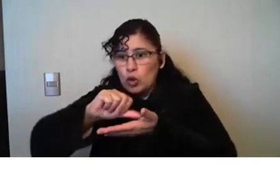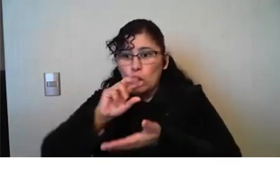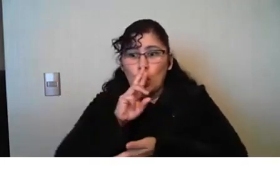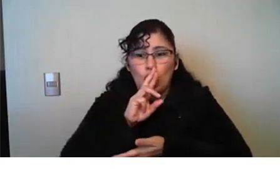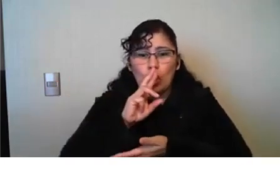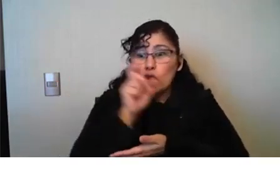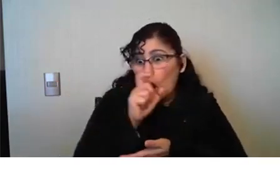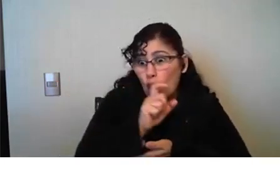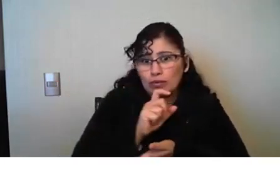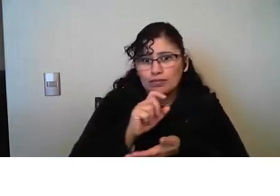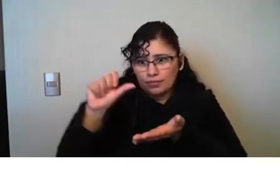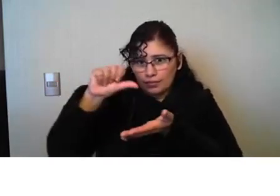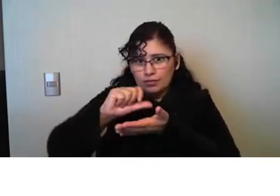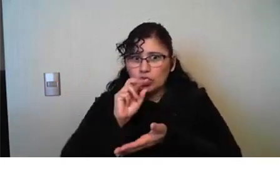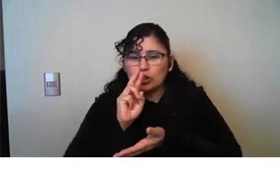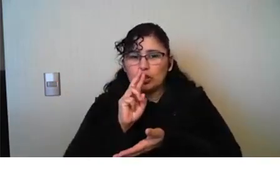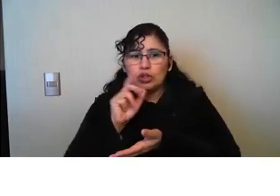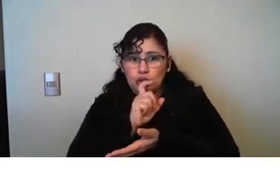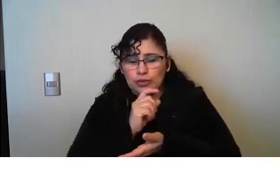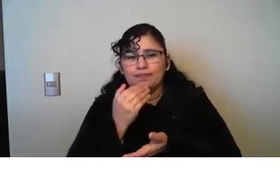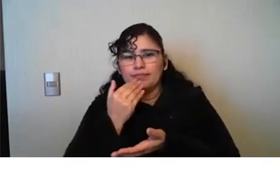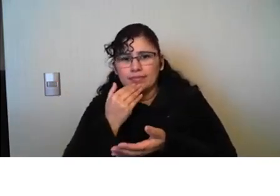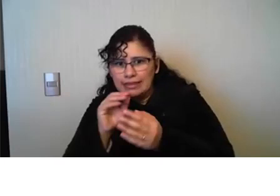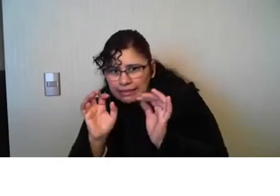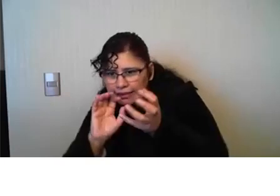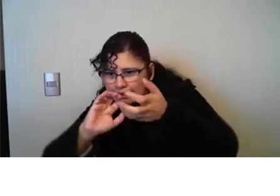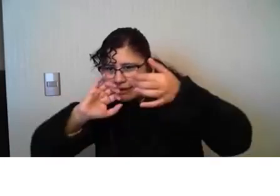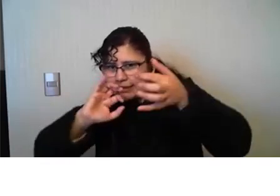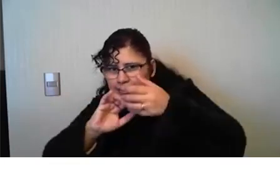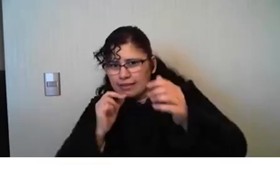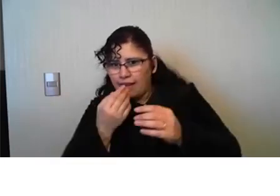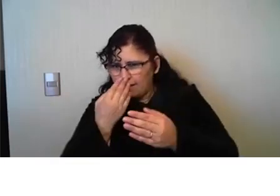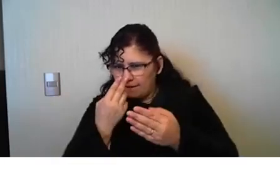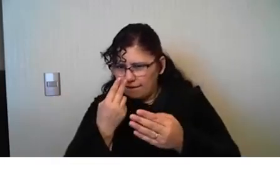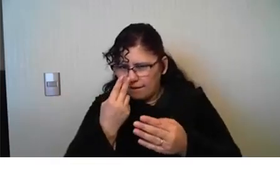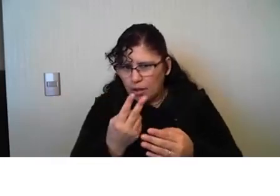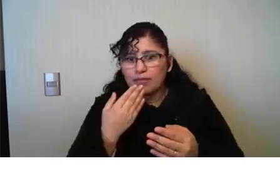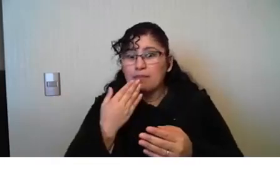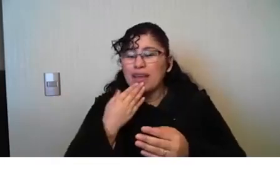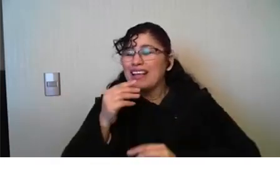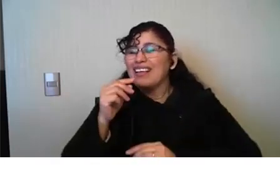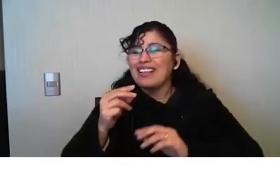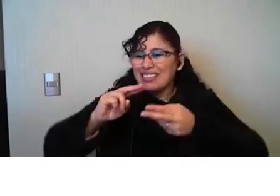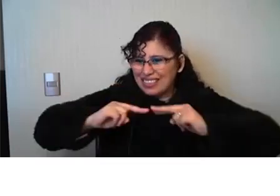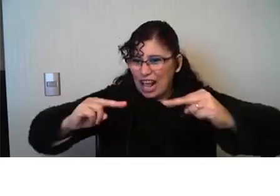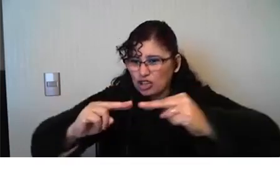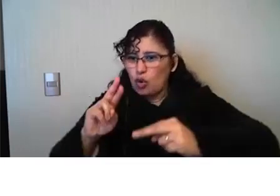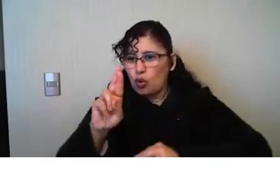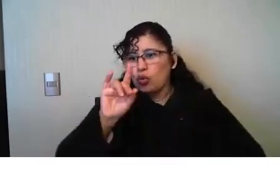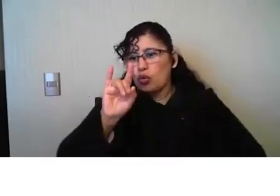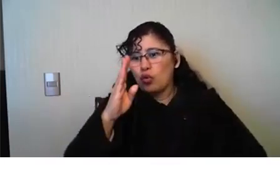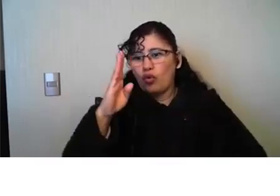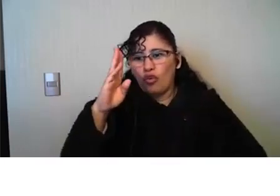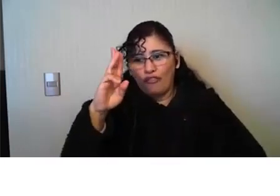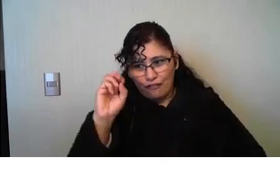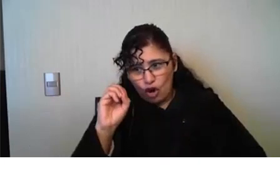que interactúa con estos núcleos que están acá, a través del tracto rubroespinal. Pero esta vez el tracto rubroespinal tuvo un origen en